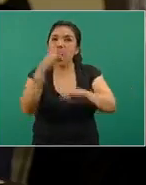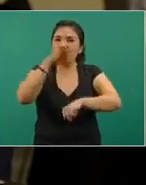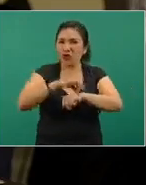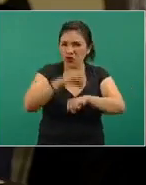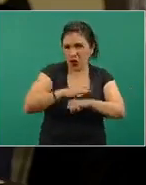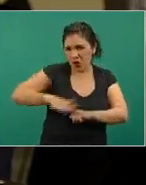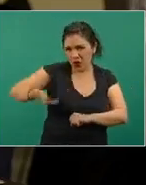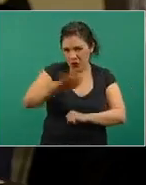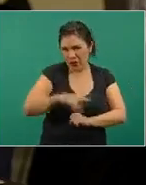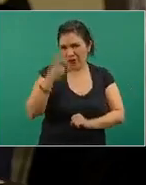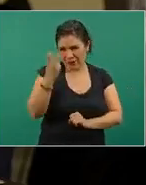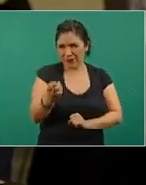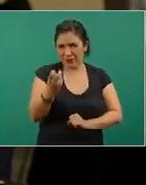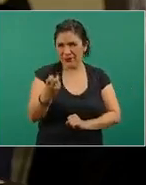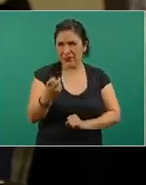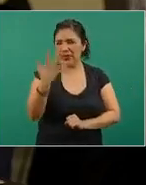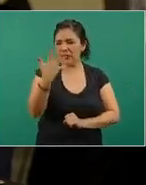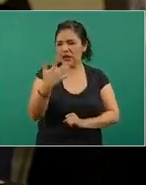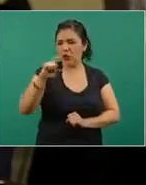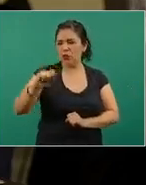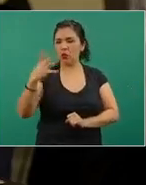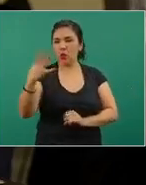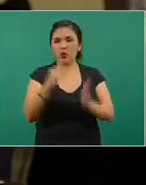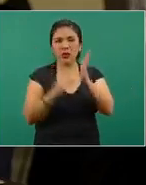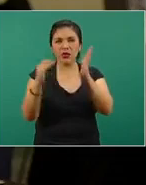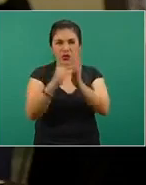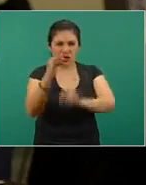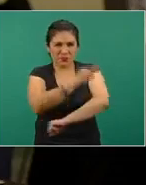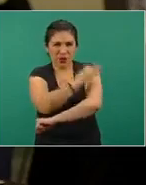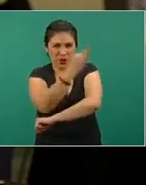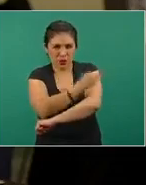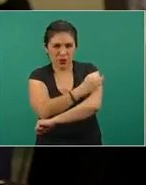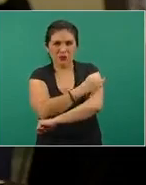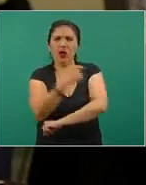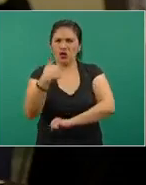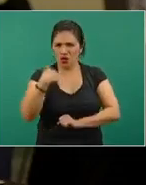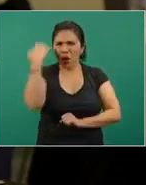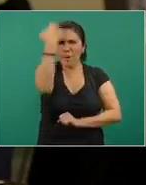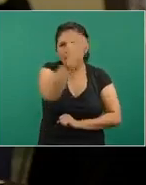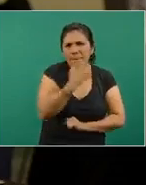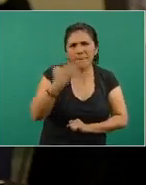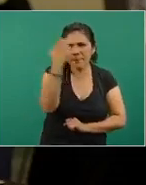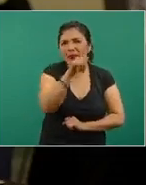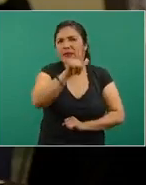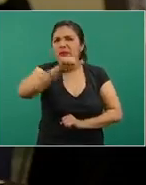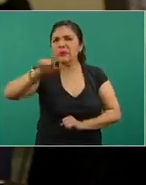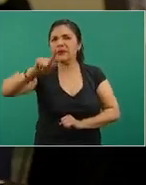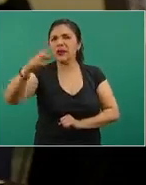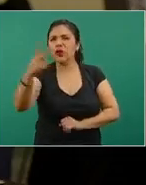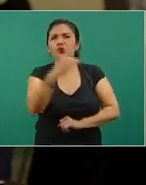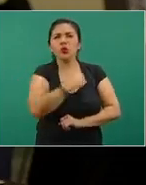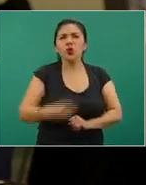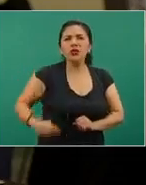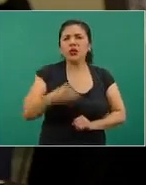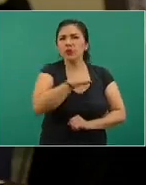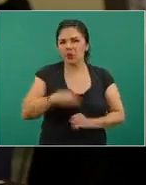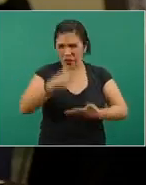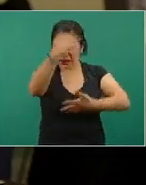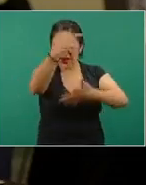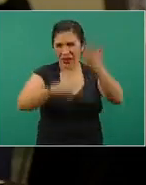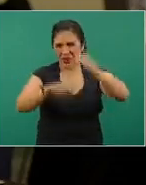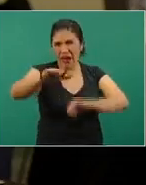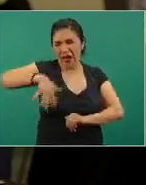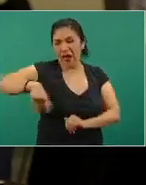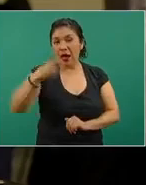estas 5.4 millones de vacunas. Revisamos la población de los 772 municipios en la lista